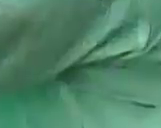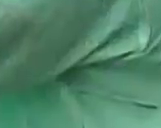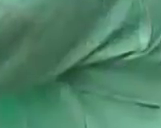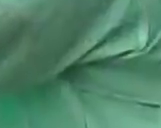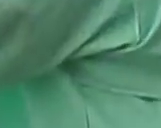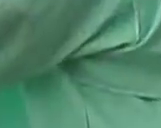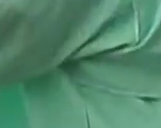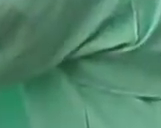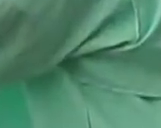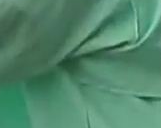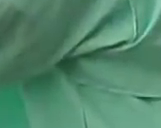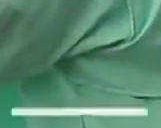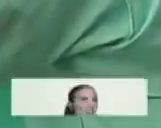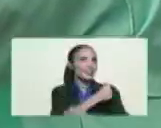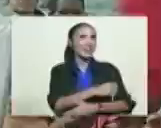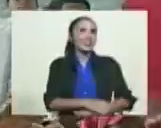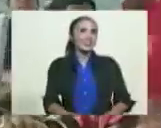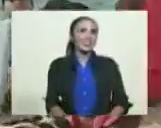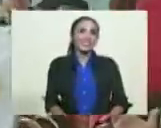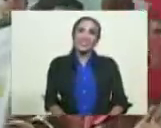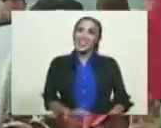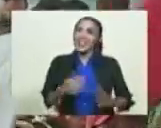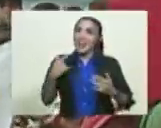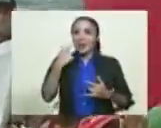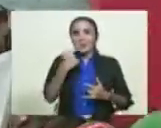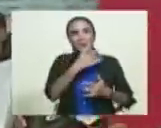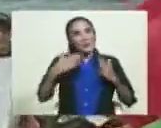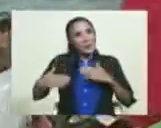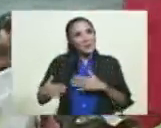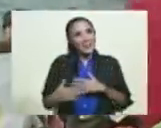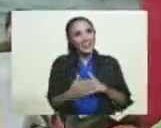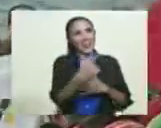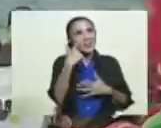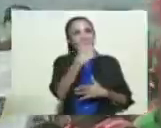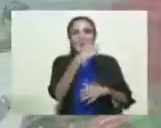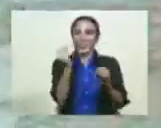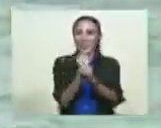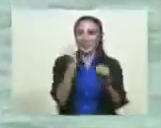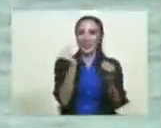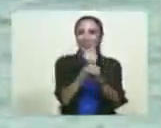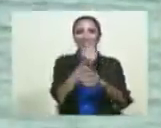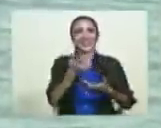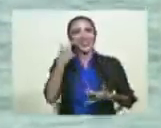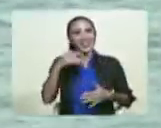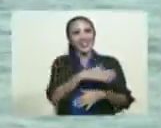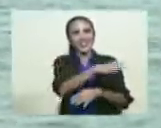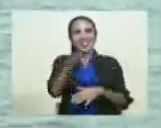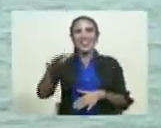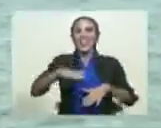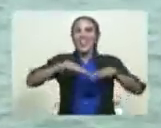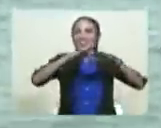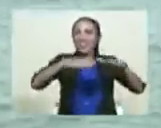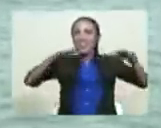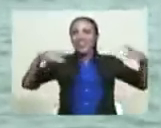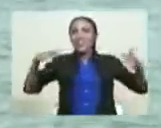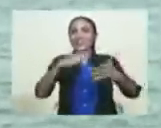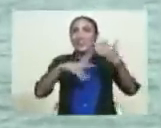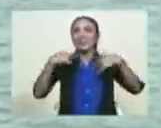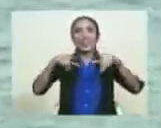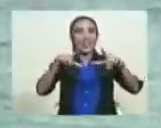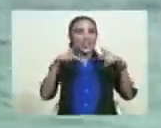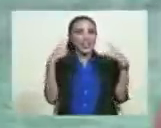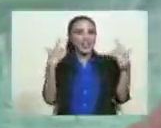pescadoras y toda la fuerza de la espiritualidad marina del Caribe venezolano de La Guaira.